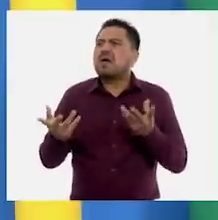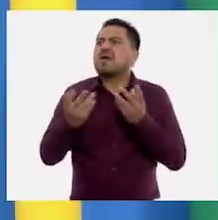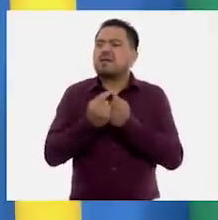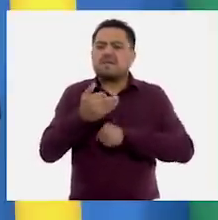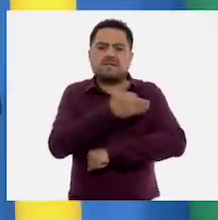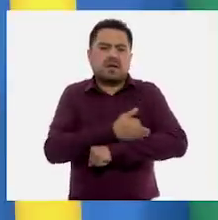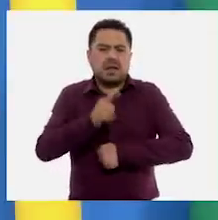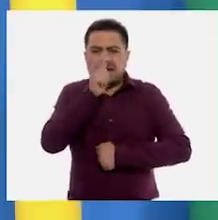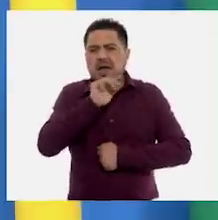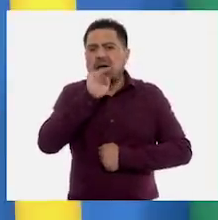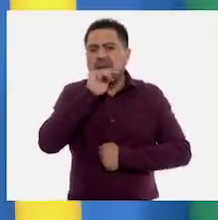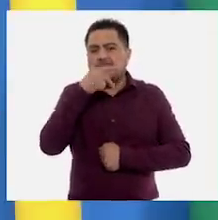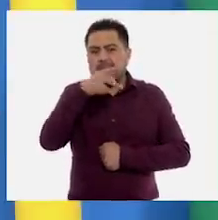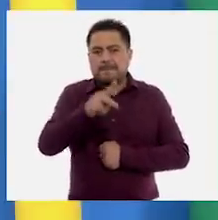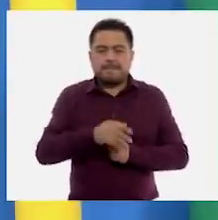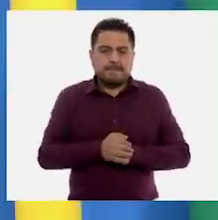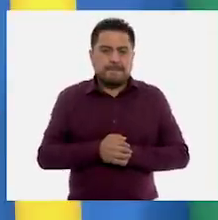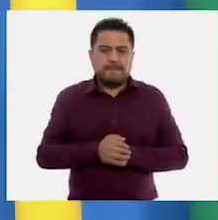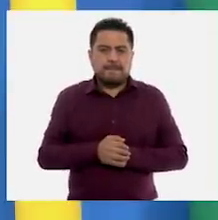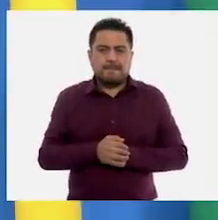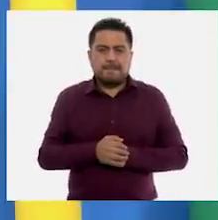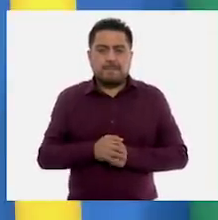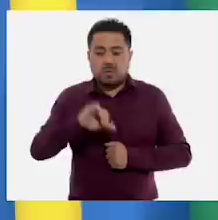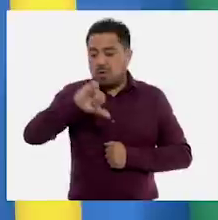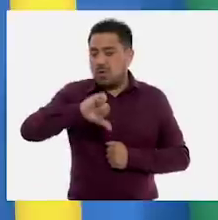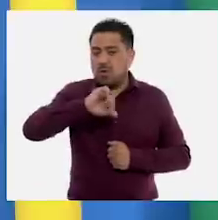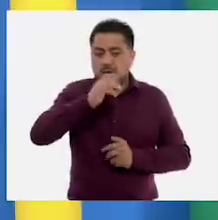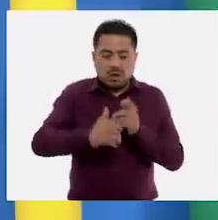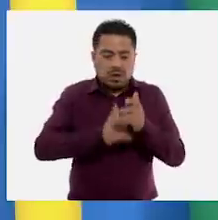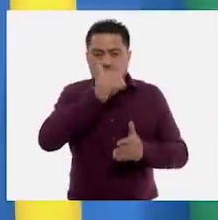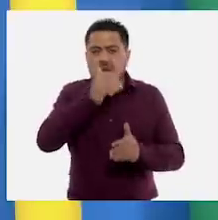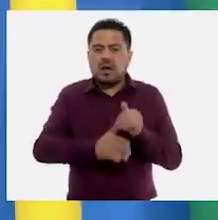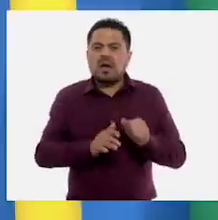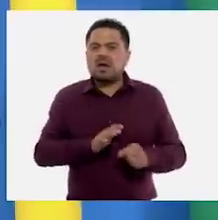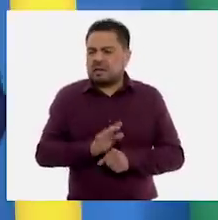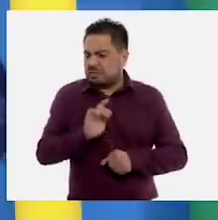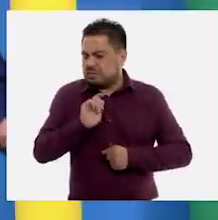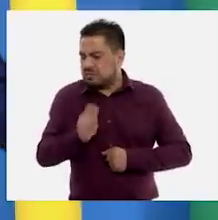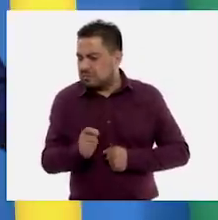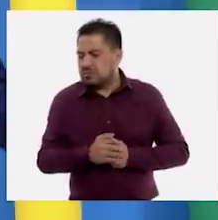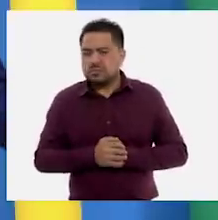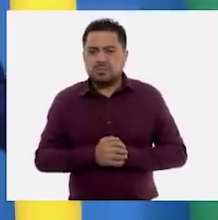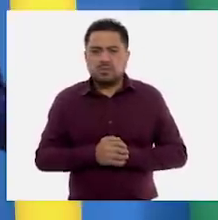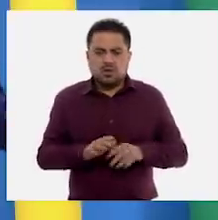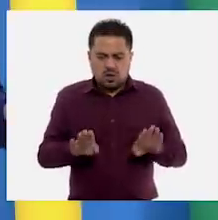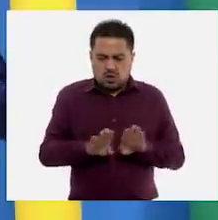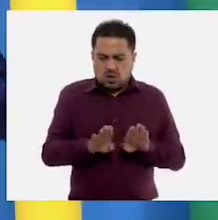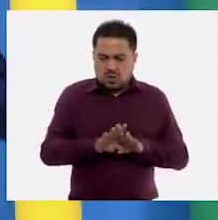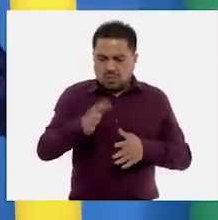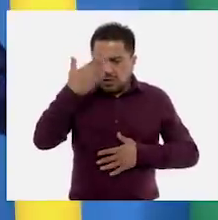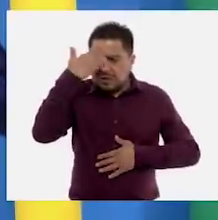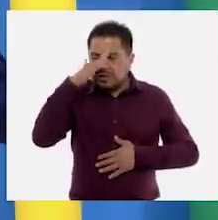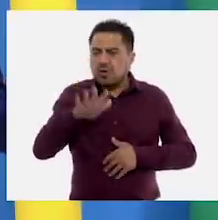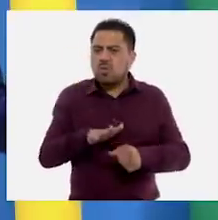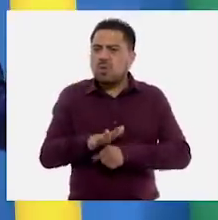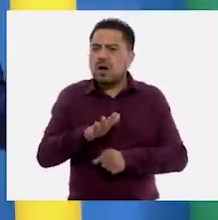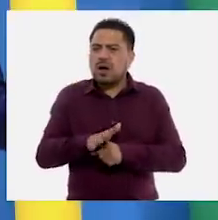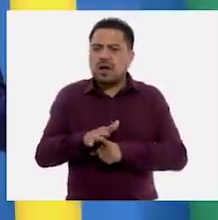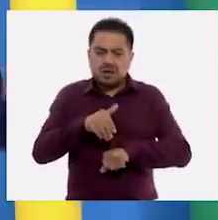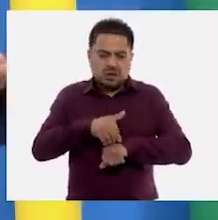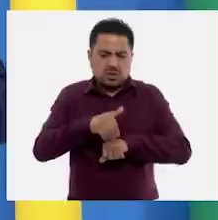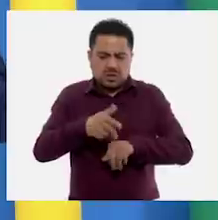familia en tu lengua materna. Por hoy hemos terminado con... ¿Cómo sabemos cuál es el